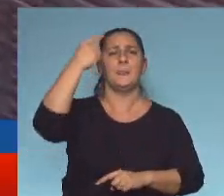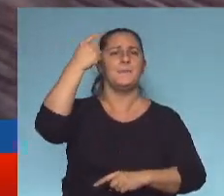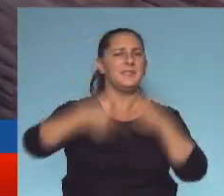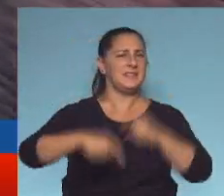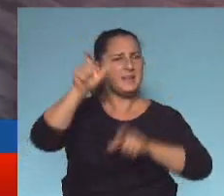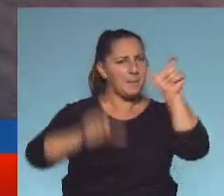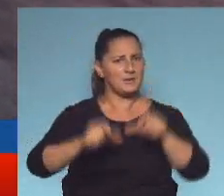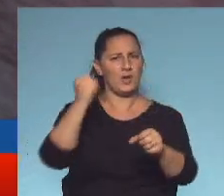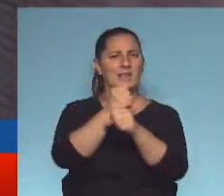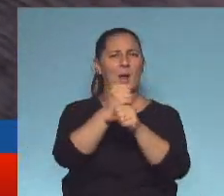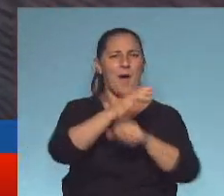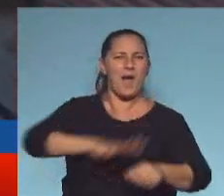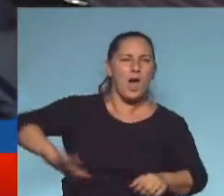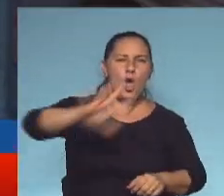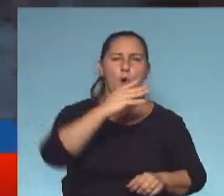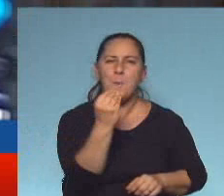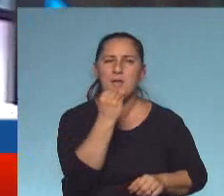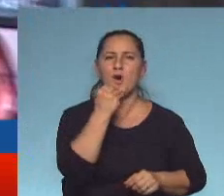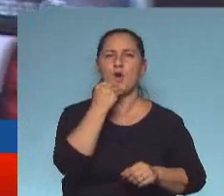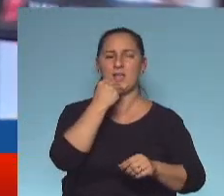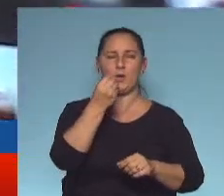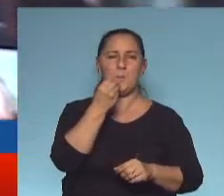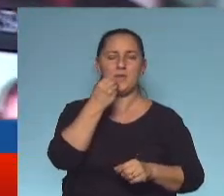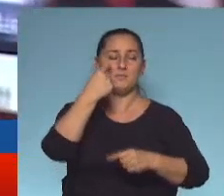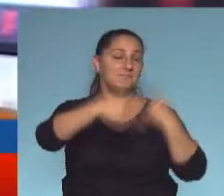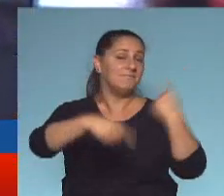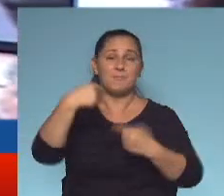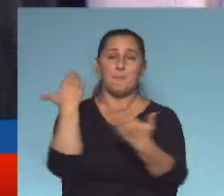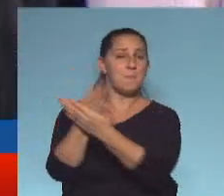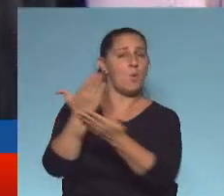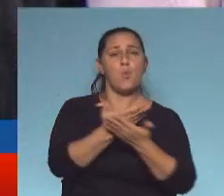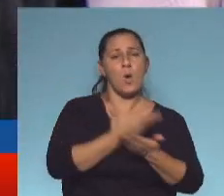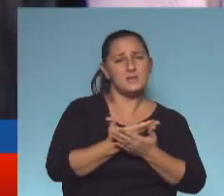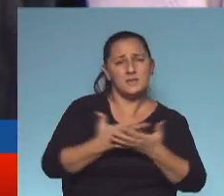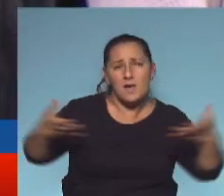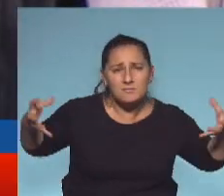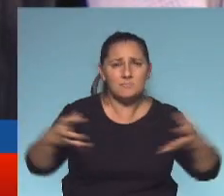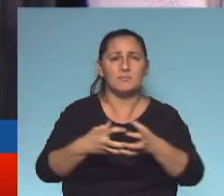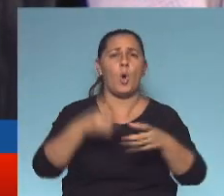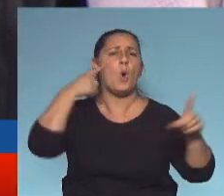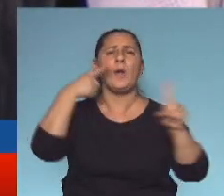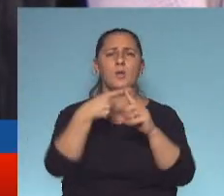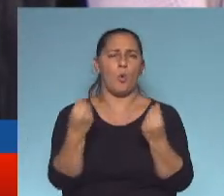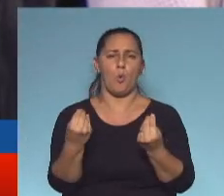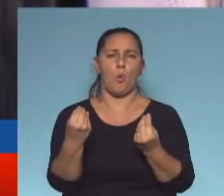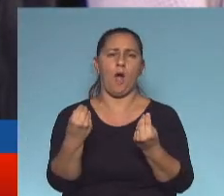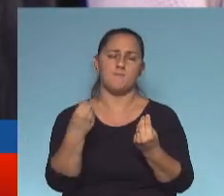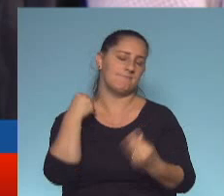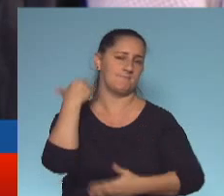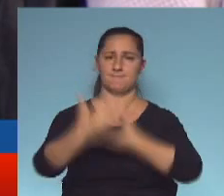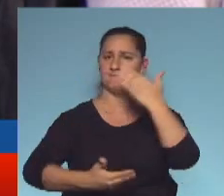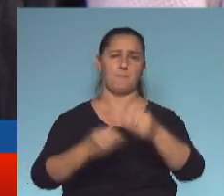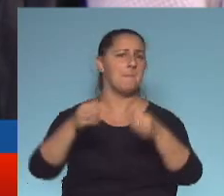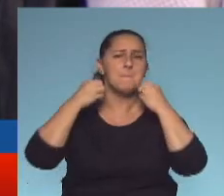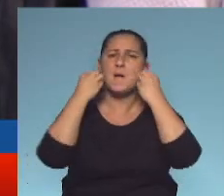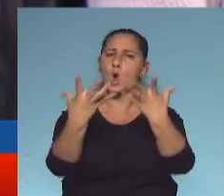que están trabajando en comedores y merenderos, los distintos planteos que se pueden hacer con el objetivo claro de encarar